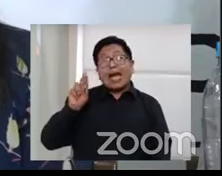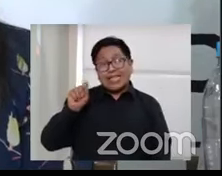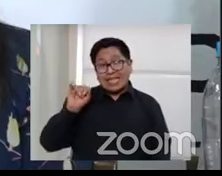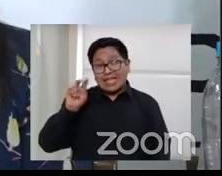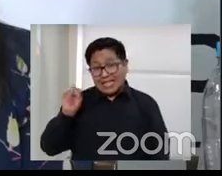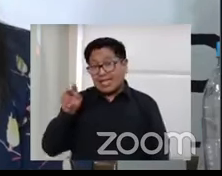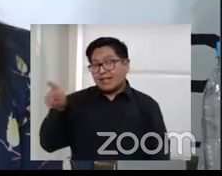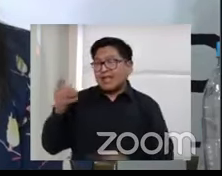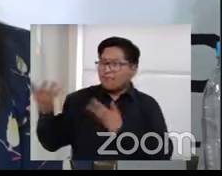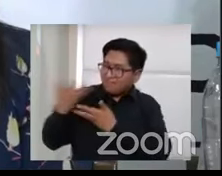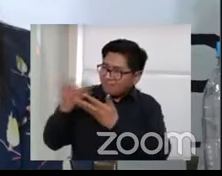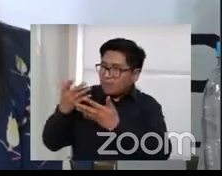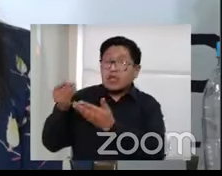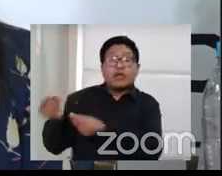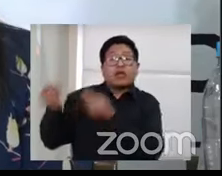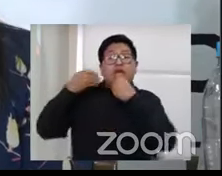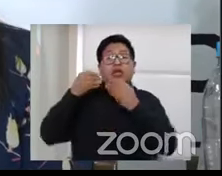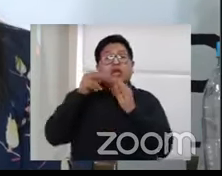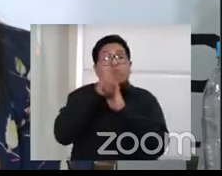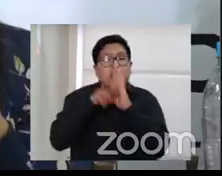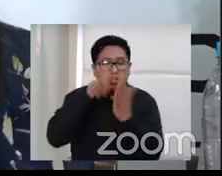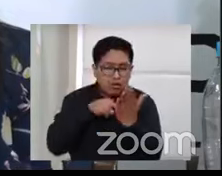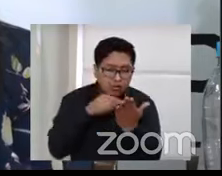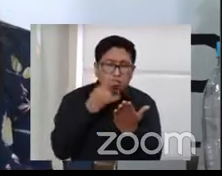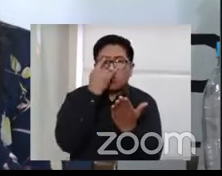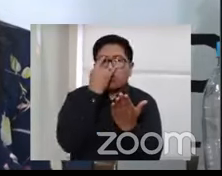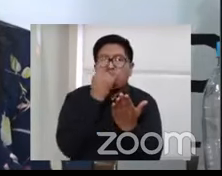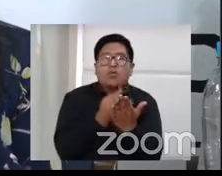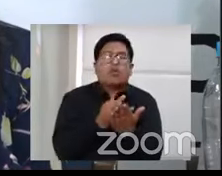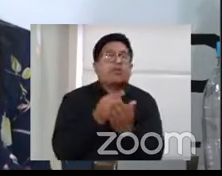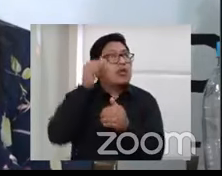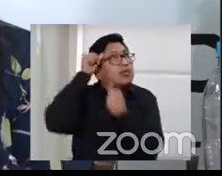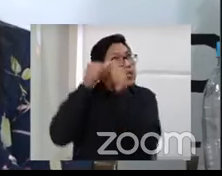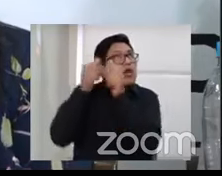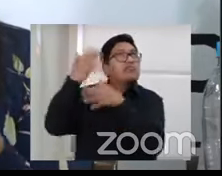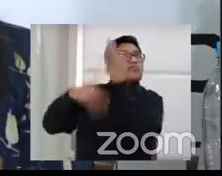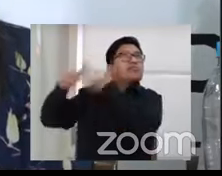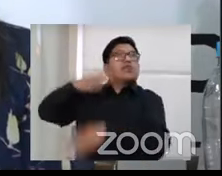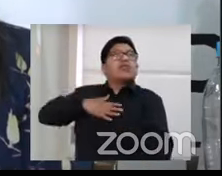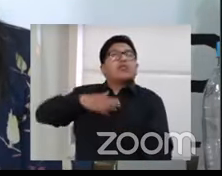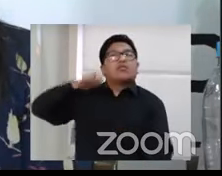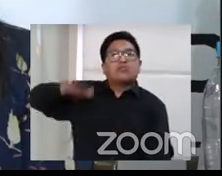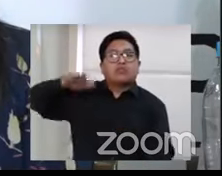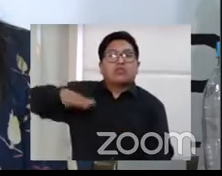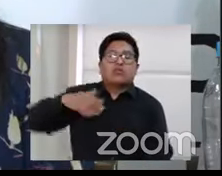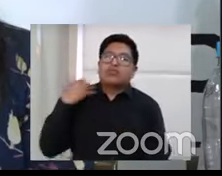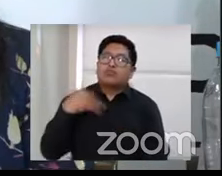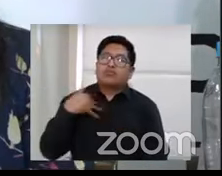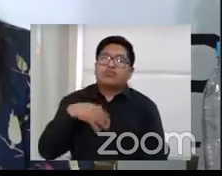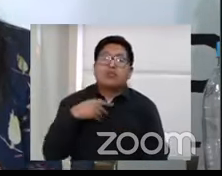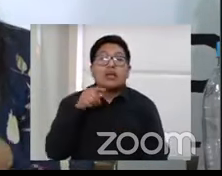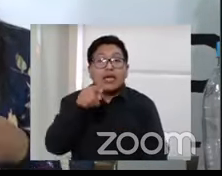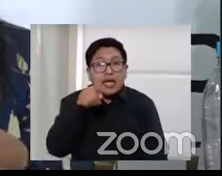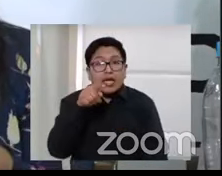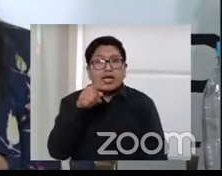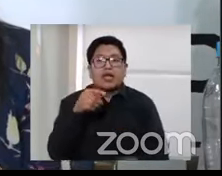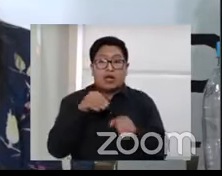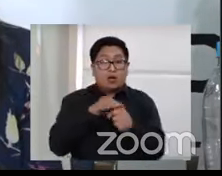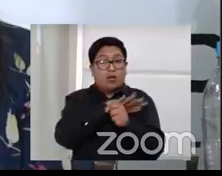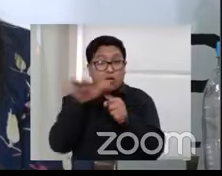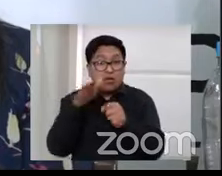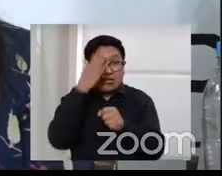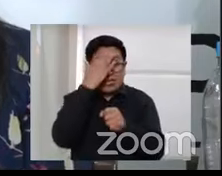particularmente me ha rememorado a mi propia niñez en mi propia adolescencia y hay que en este contexto de pandemia